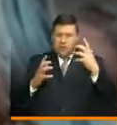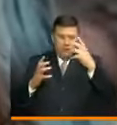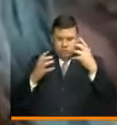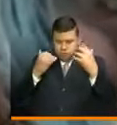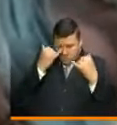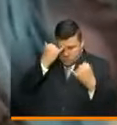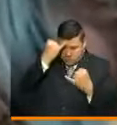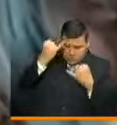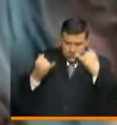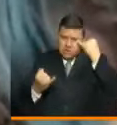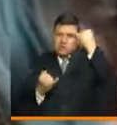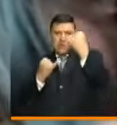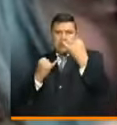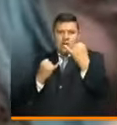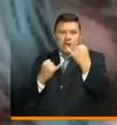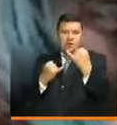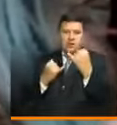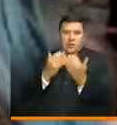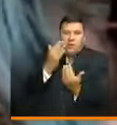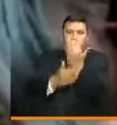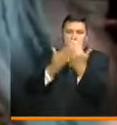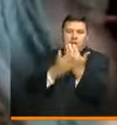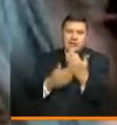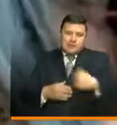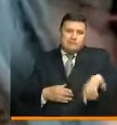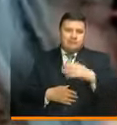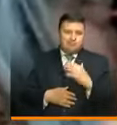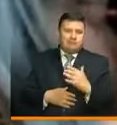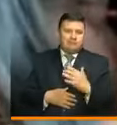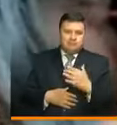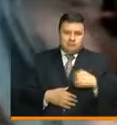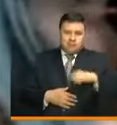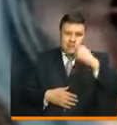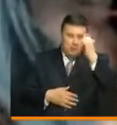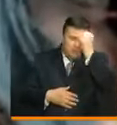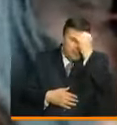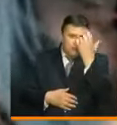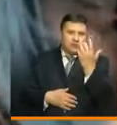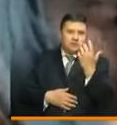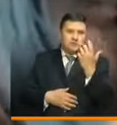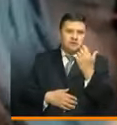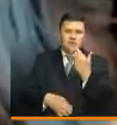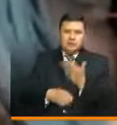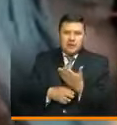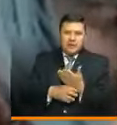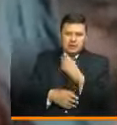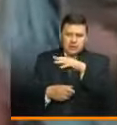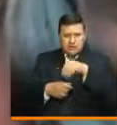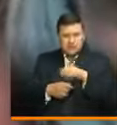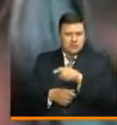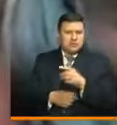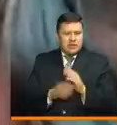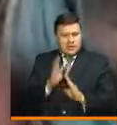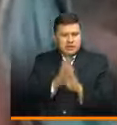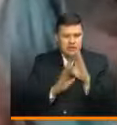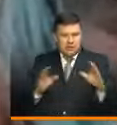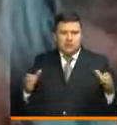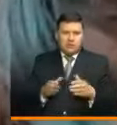capacidades a la orden de la innovación y a muchos de nuestros profesores, de nuestros propios makers, a